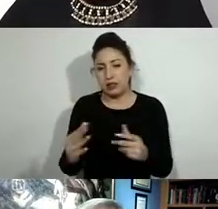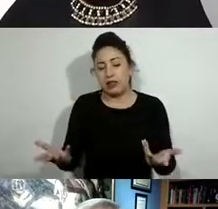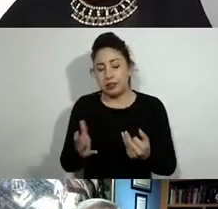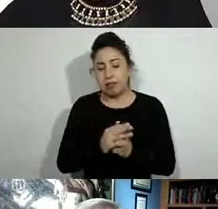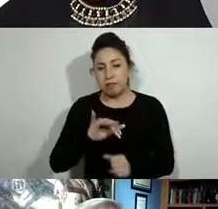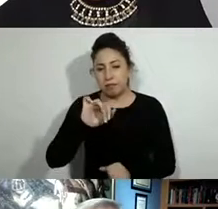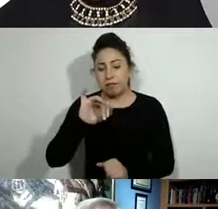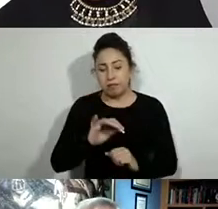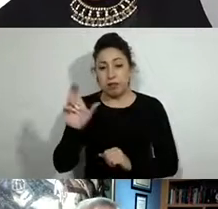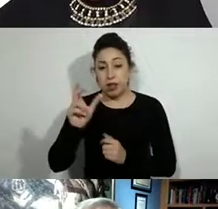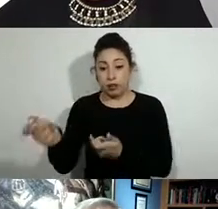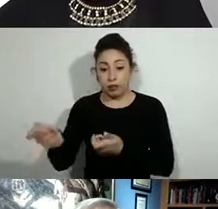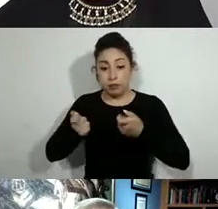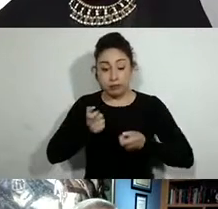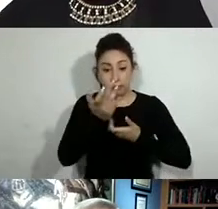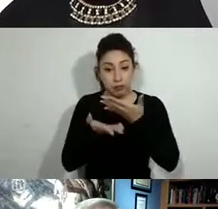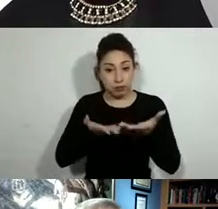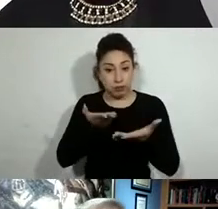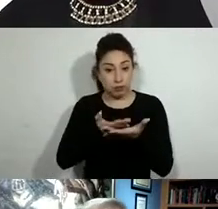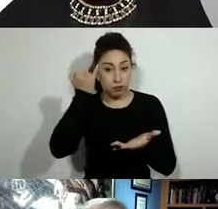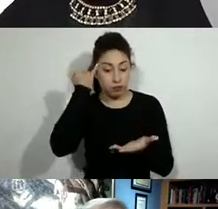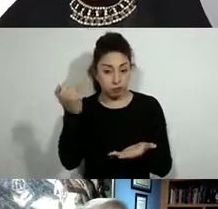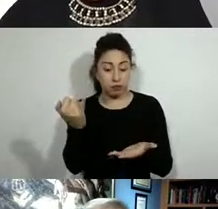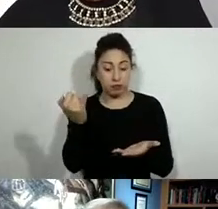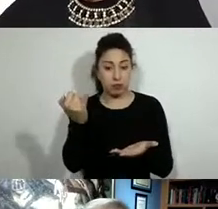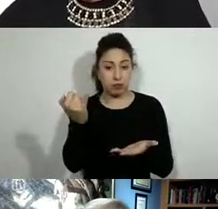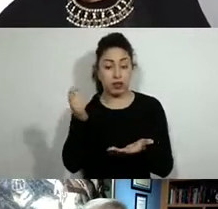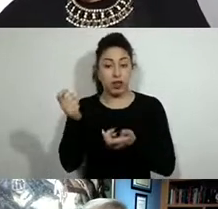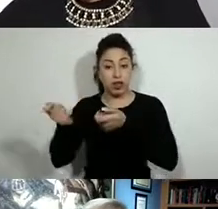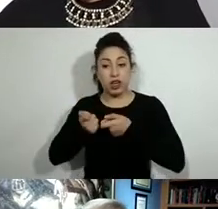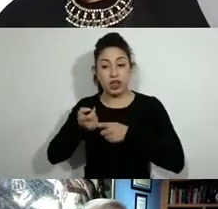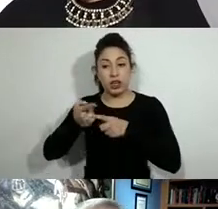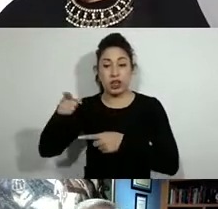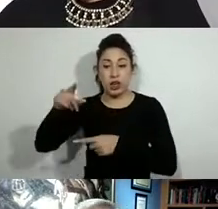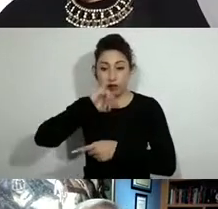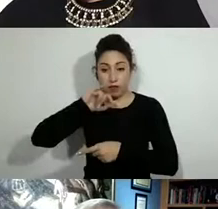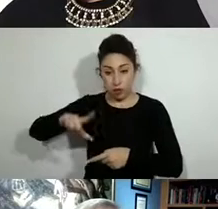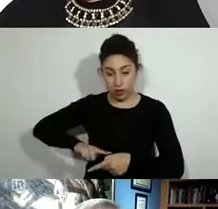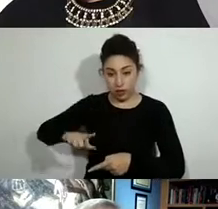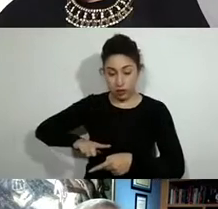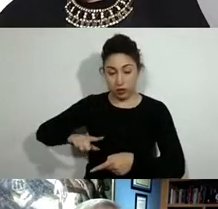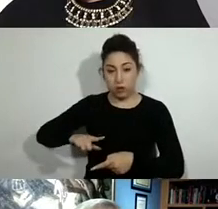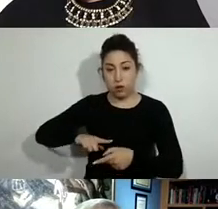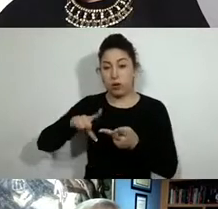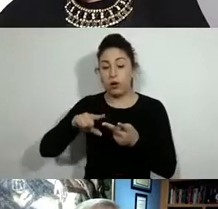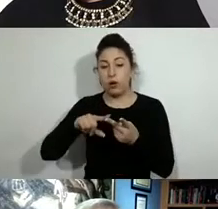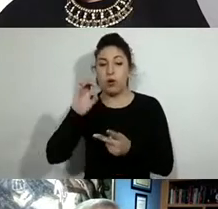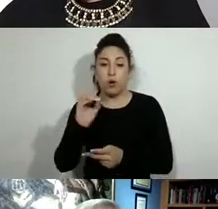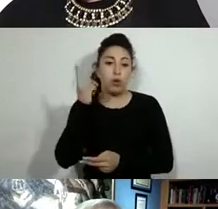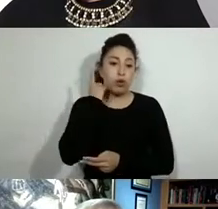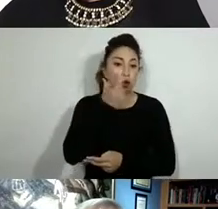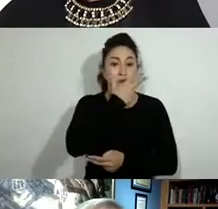una iniciativa, ya sea de la jefatura de gobierno, ya sea de diputada o